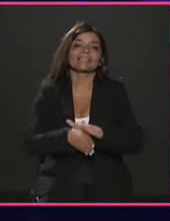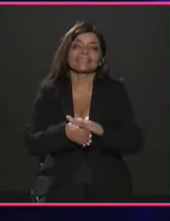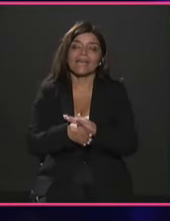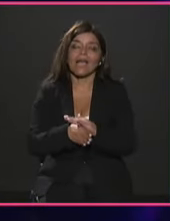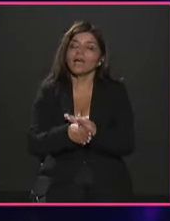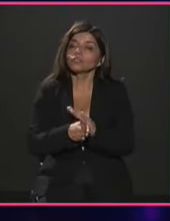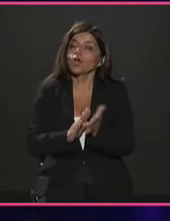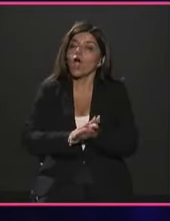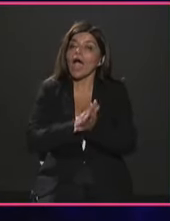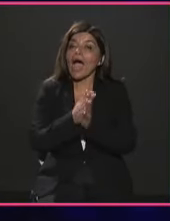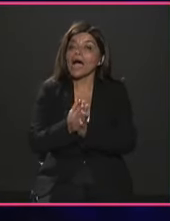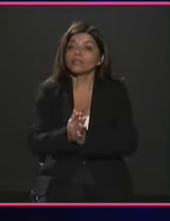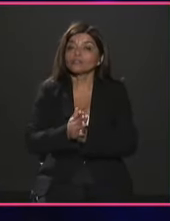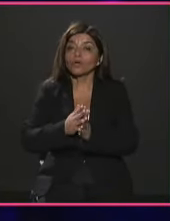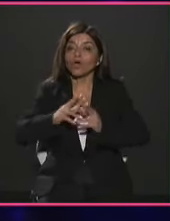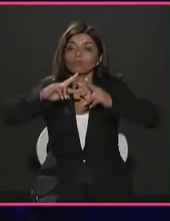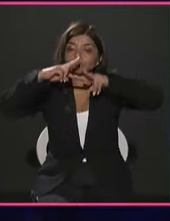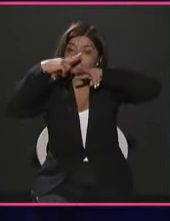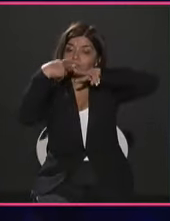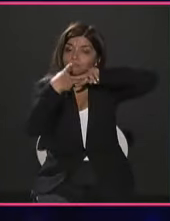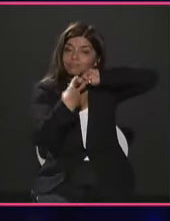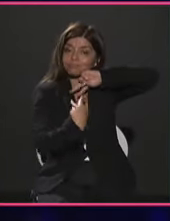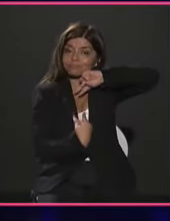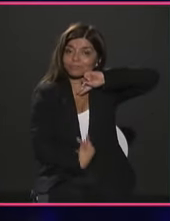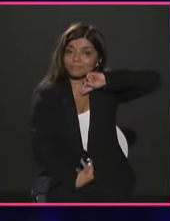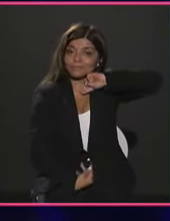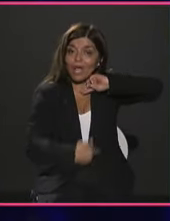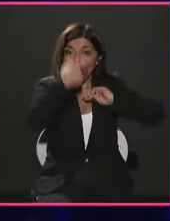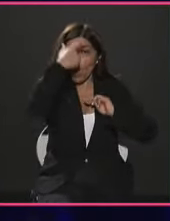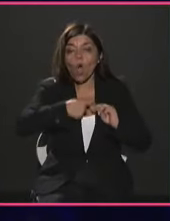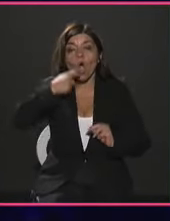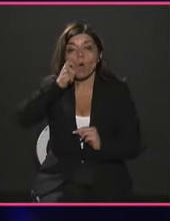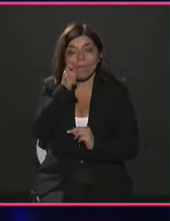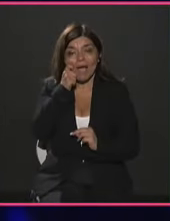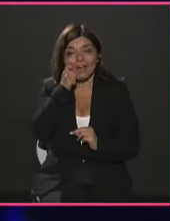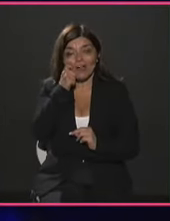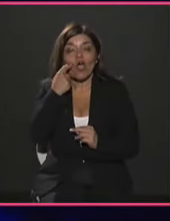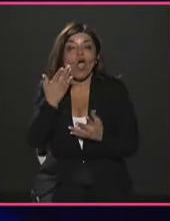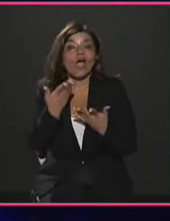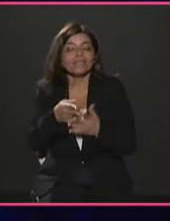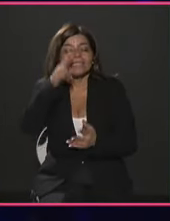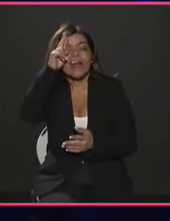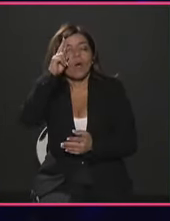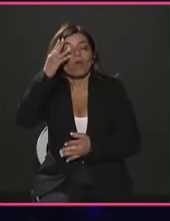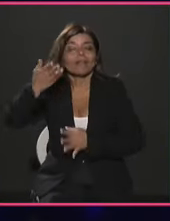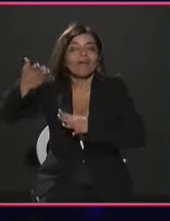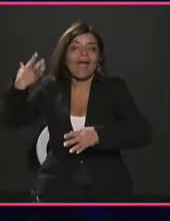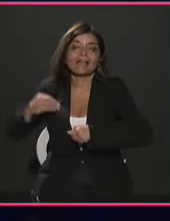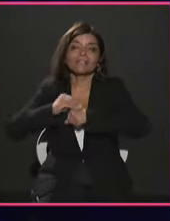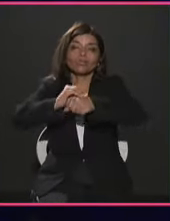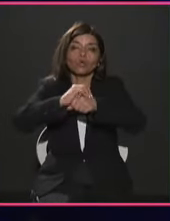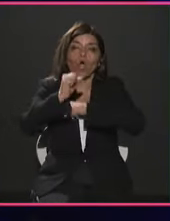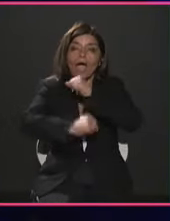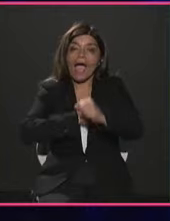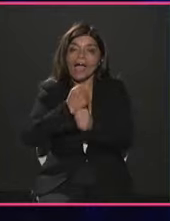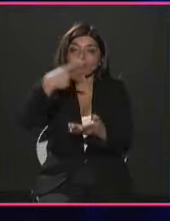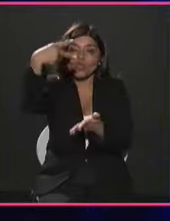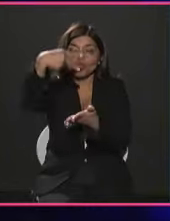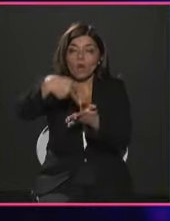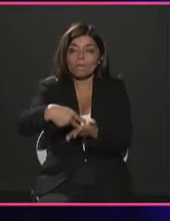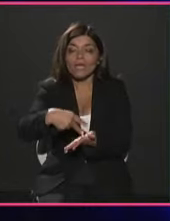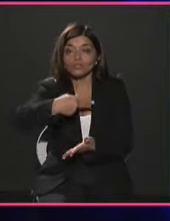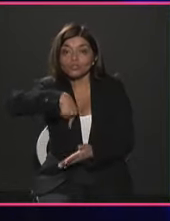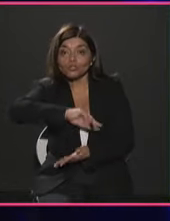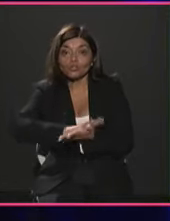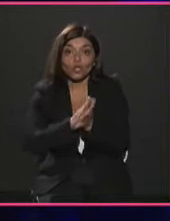a todo el genoma humano y si tien la suficiente puede que recuerden cuando se anunció en el año 2000 todos dijeron